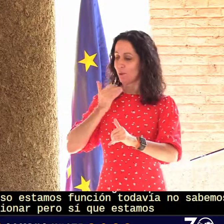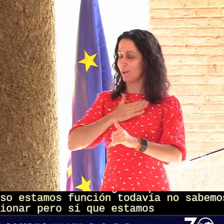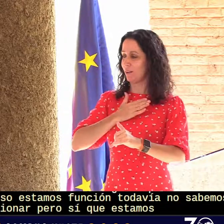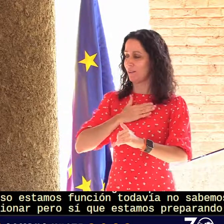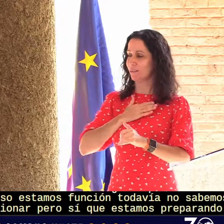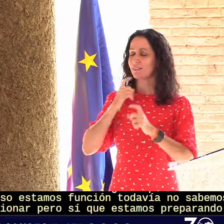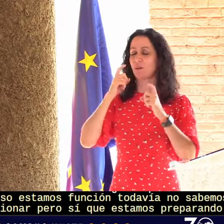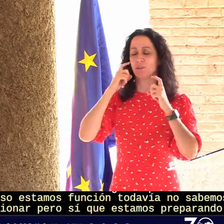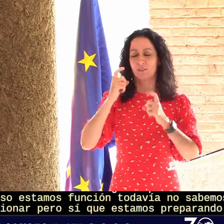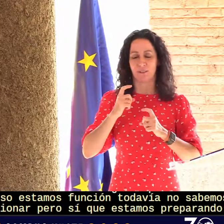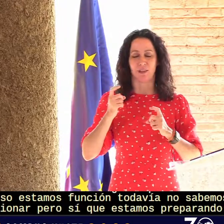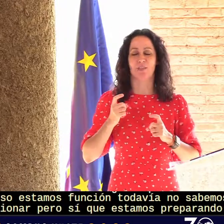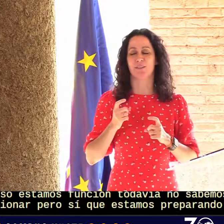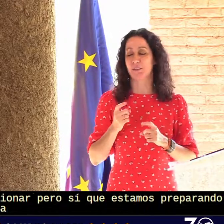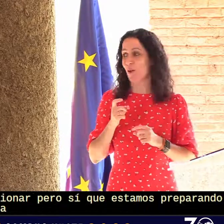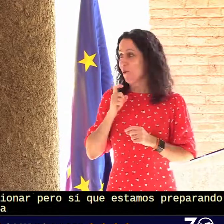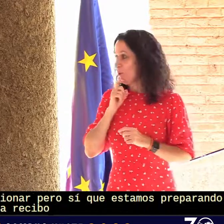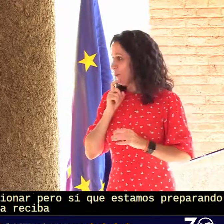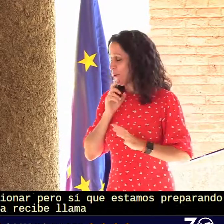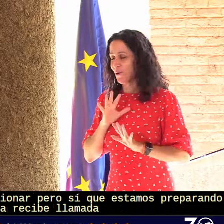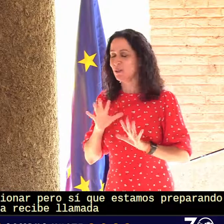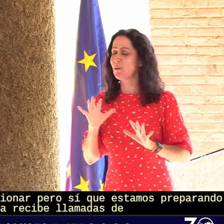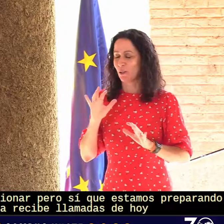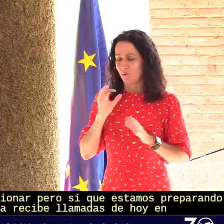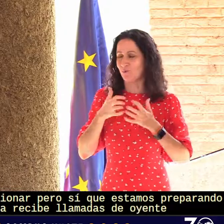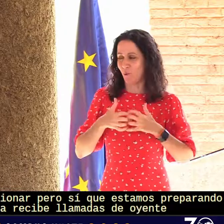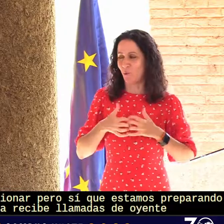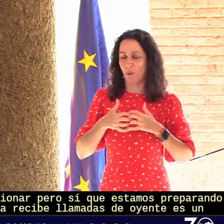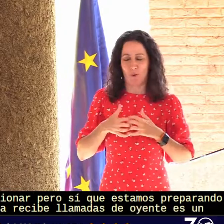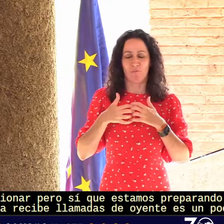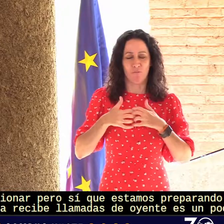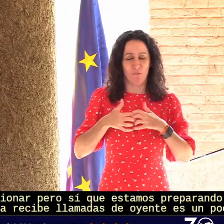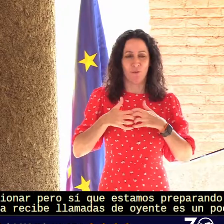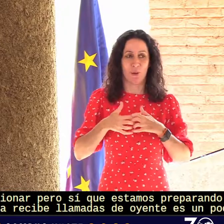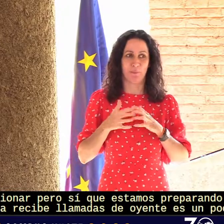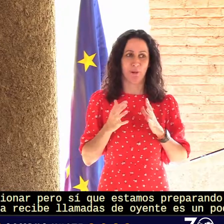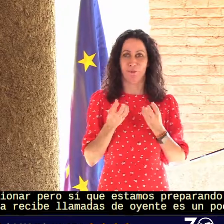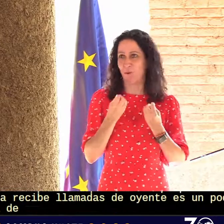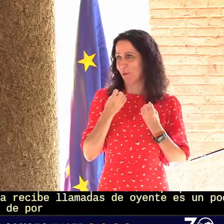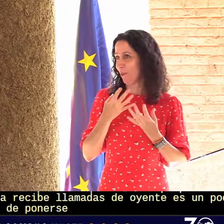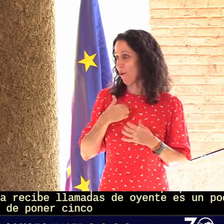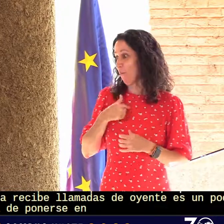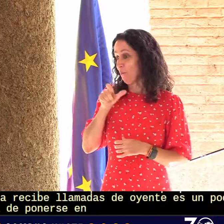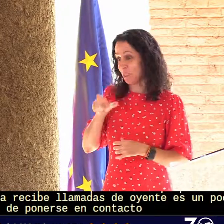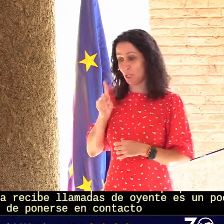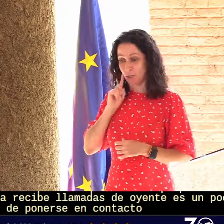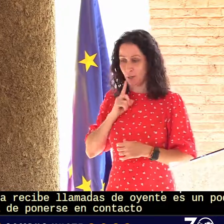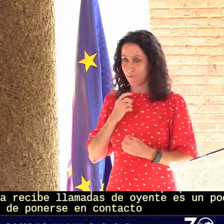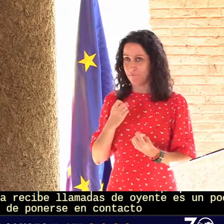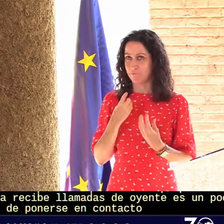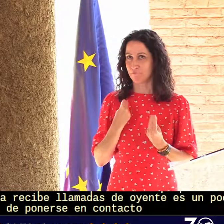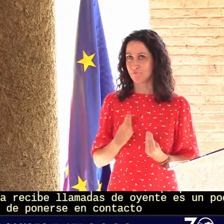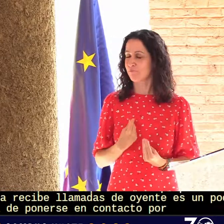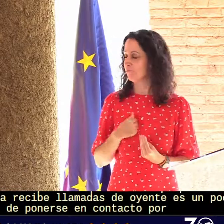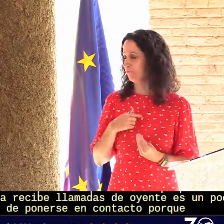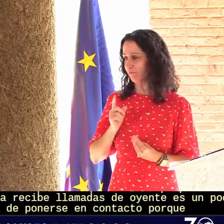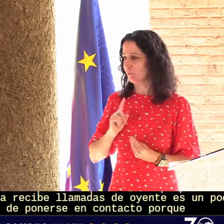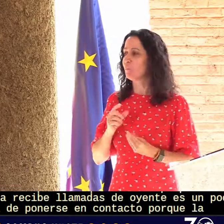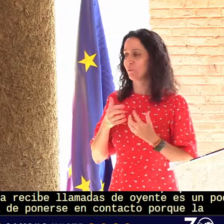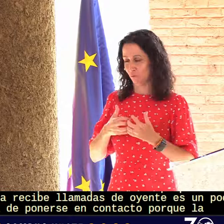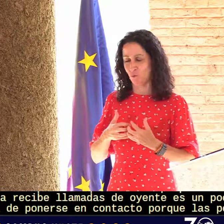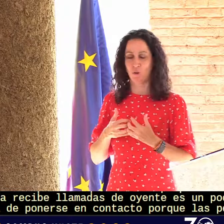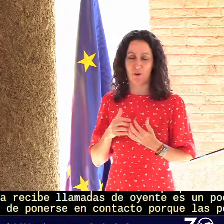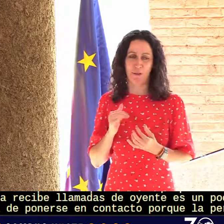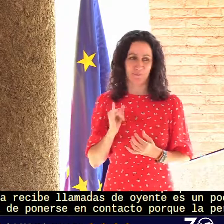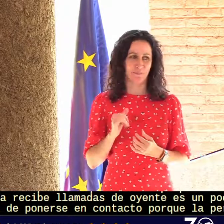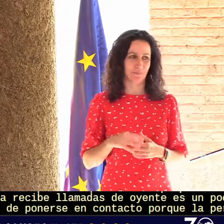preparando para que la persona sorda reciba llamadas de oyentes es un poco complicado a la hora de ponerse en contacto porque la persona